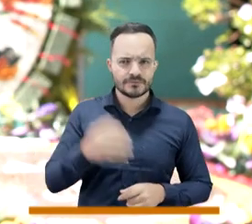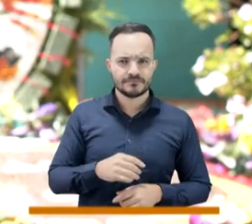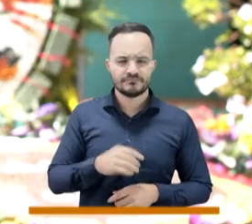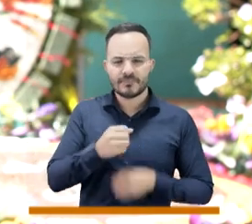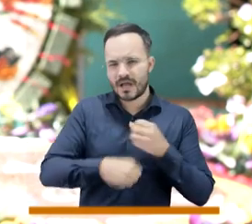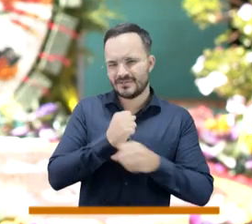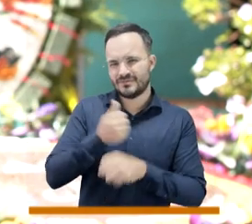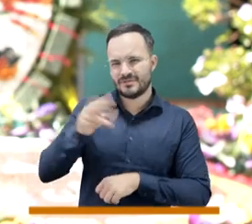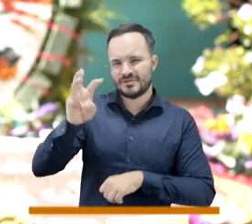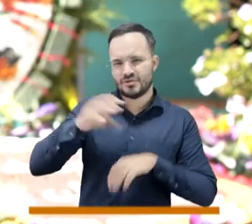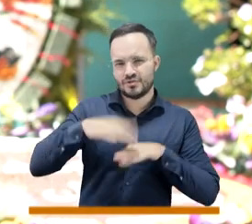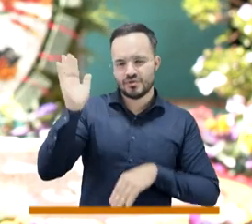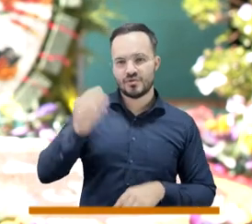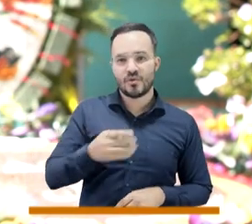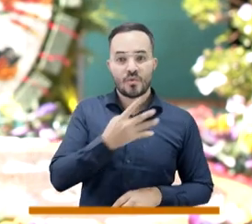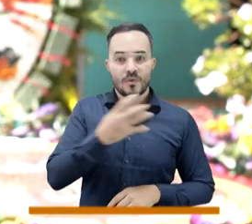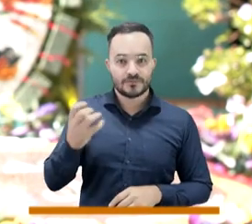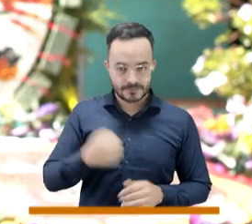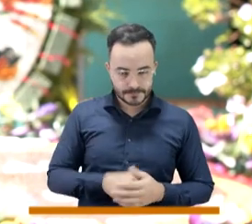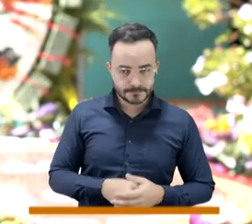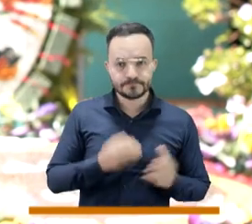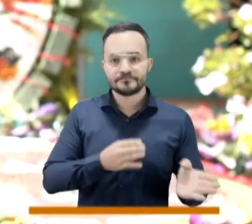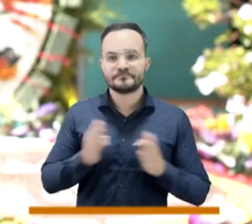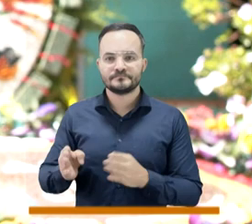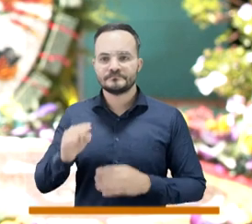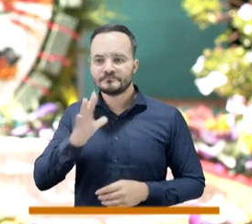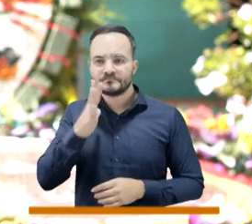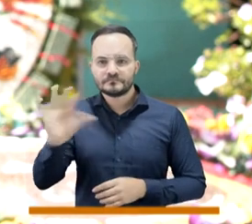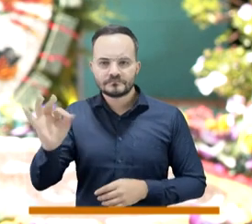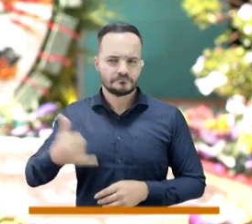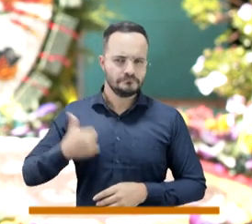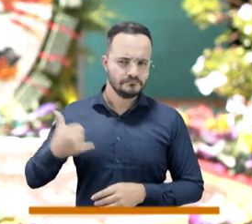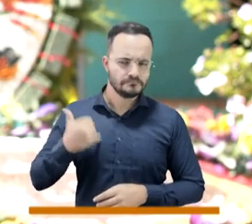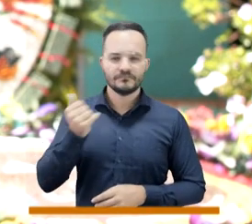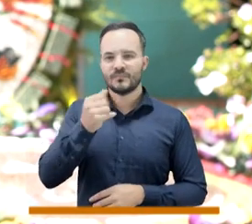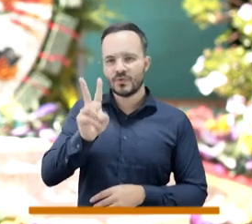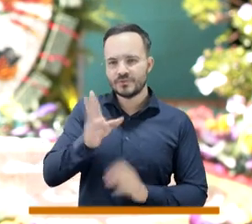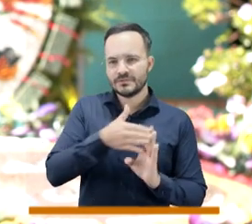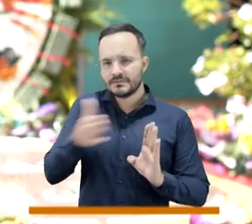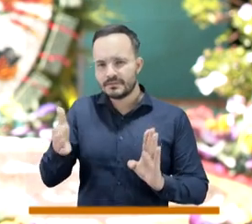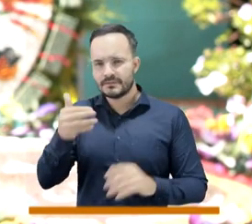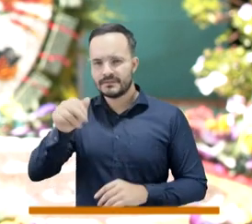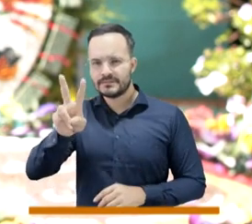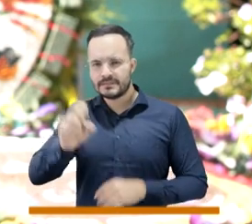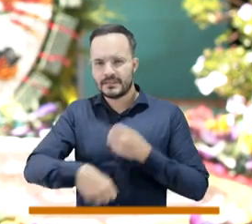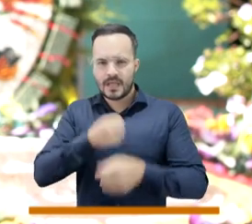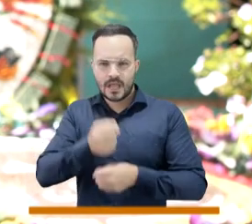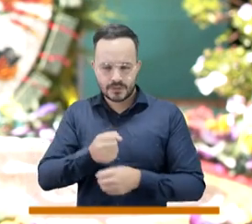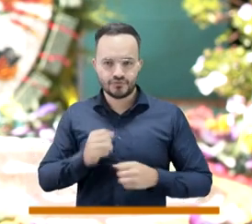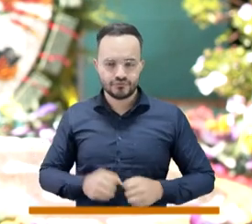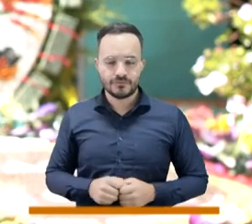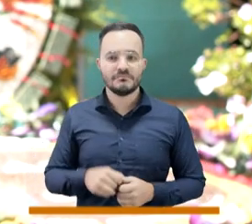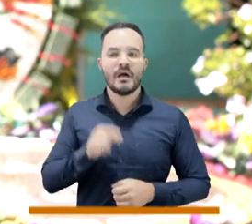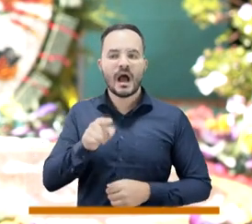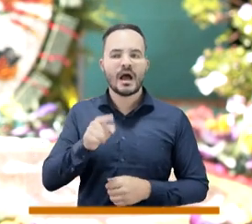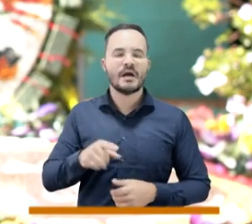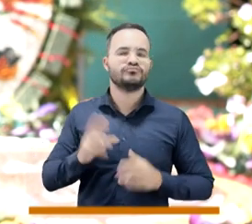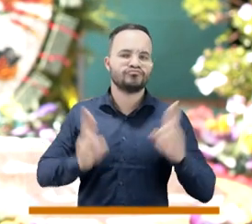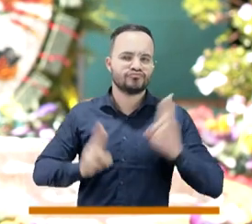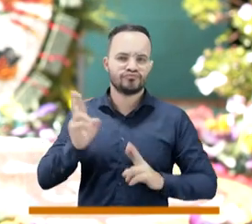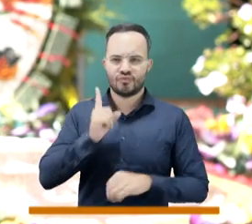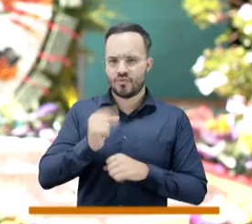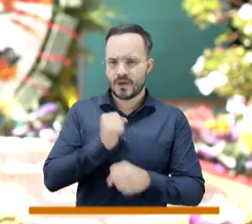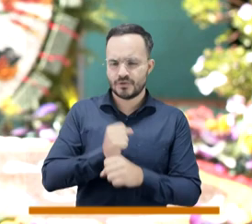o sea que son mayores de 18 años. Tenemos 50 juniors, que son de 12 a 17, que esos se rifan cada